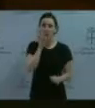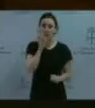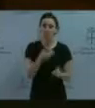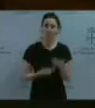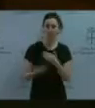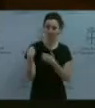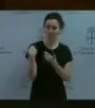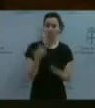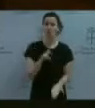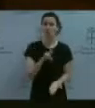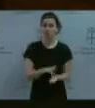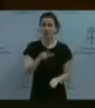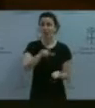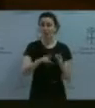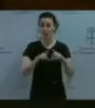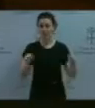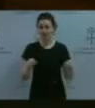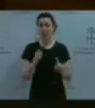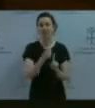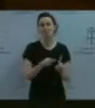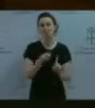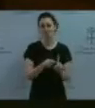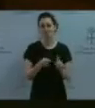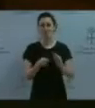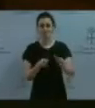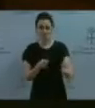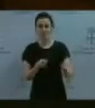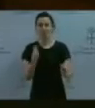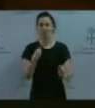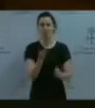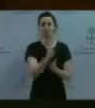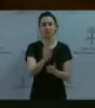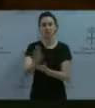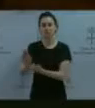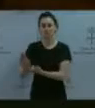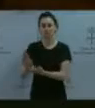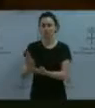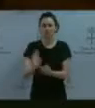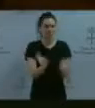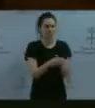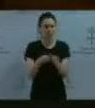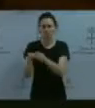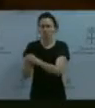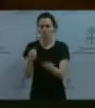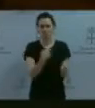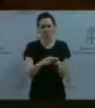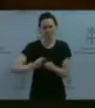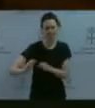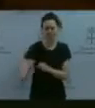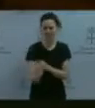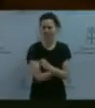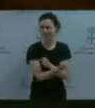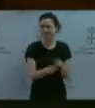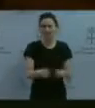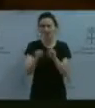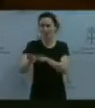parte de representantes de todas las fuerzas políticas y de todo el espectro ideológico, de la derecha, del centro